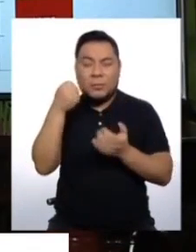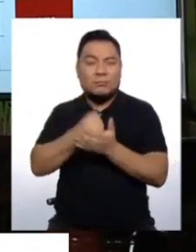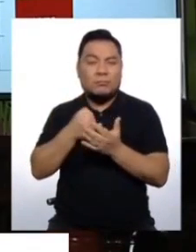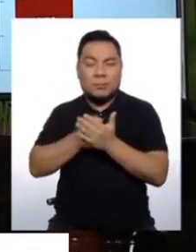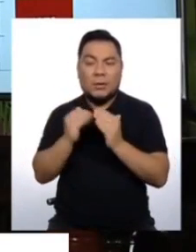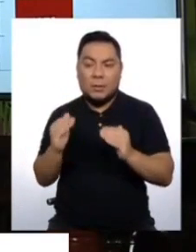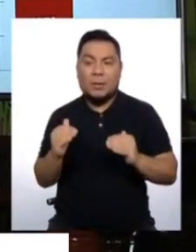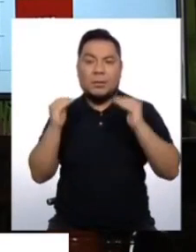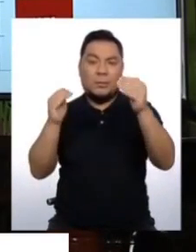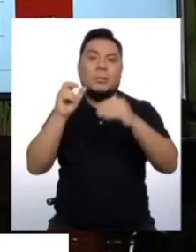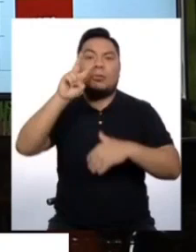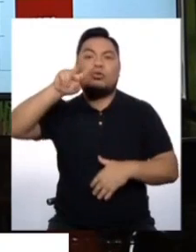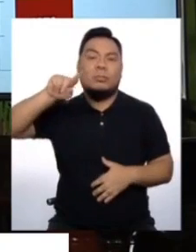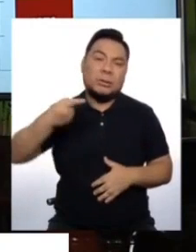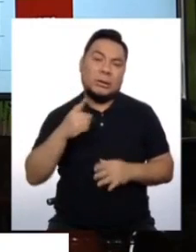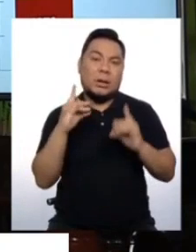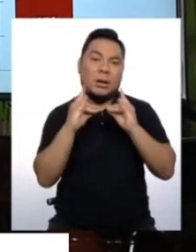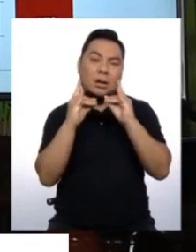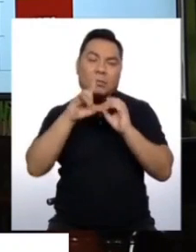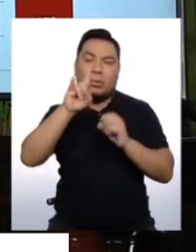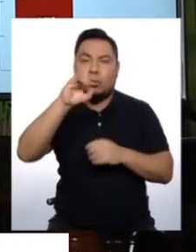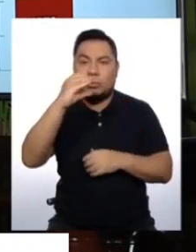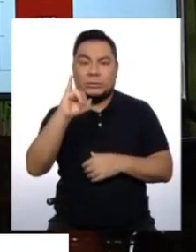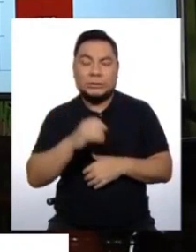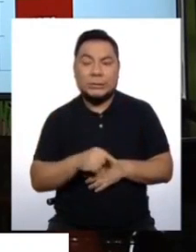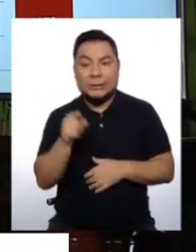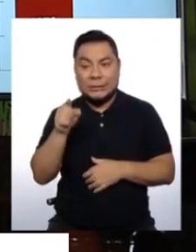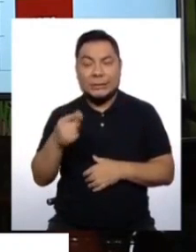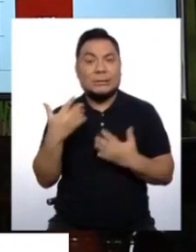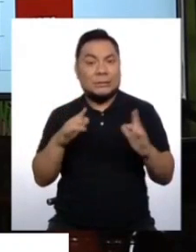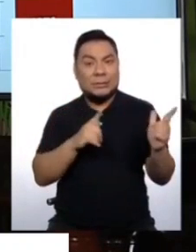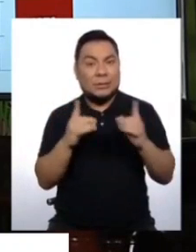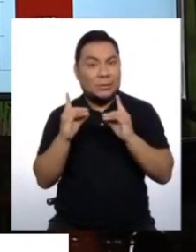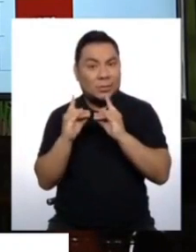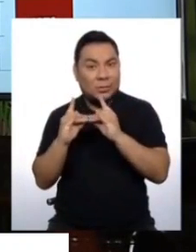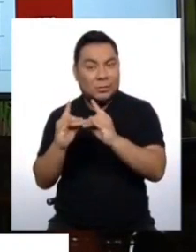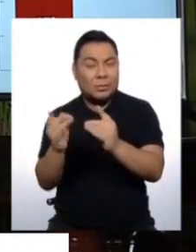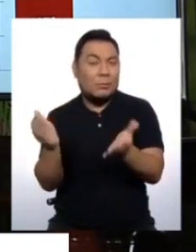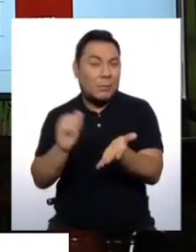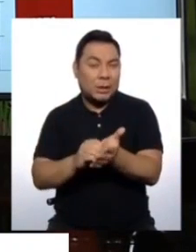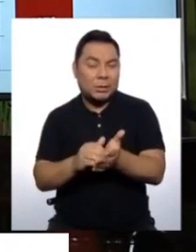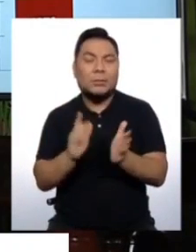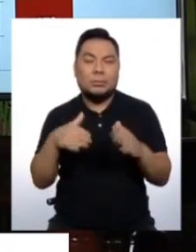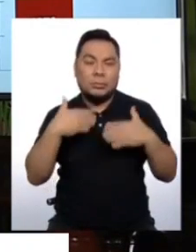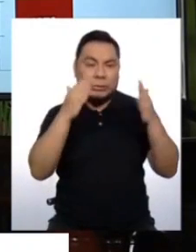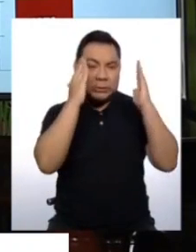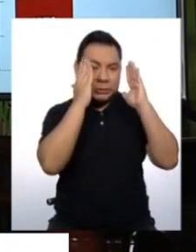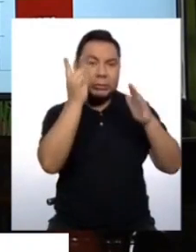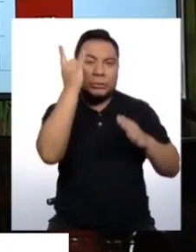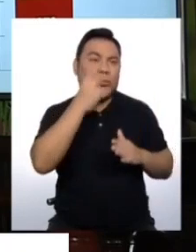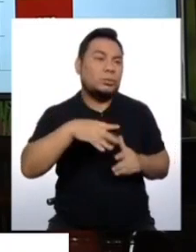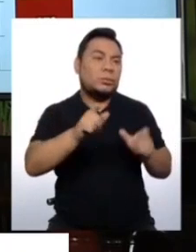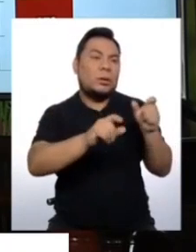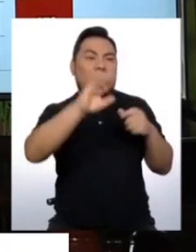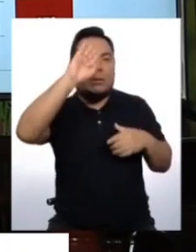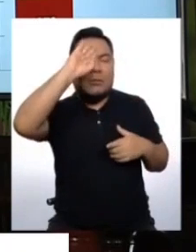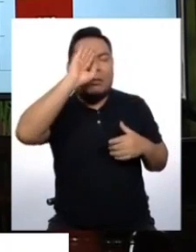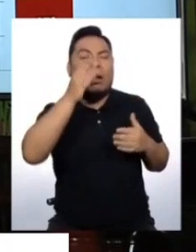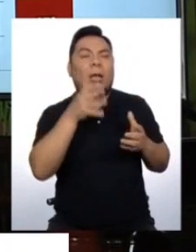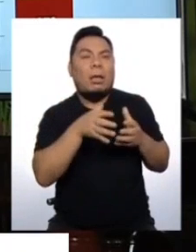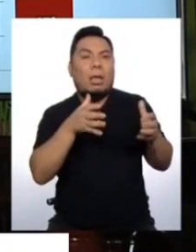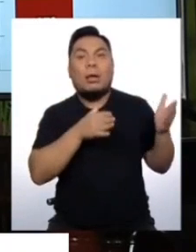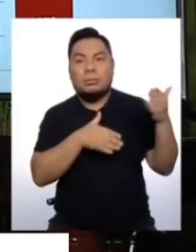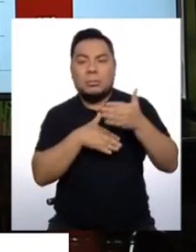2.000 camas UCI. Con esa cantidad de camas podemos atender la demanda de la población. Esa